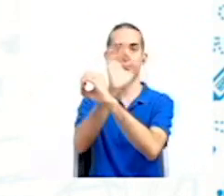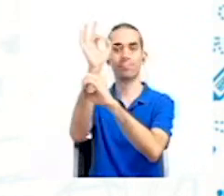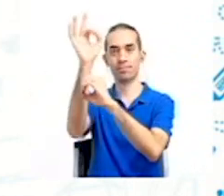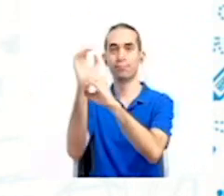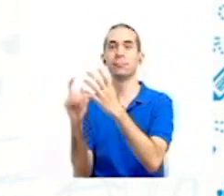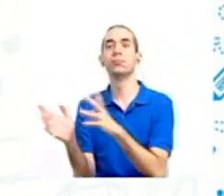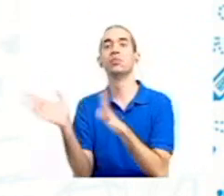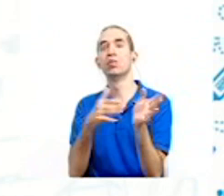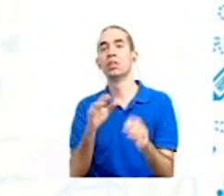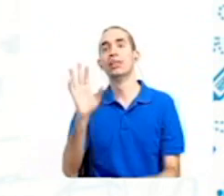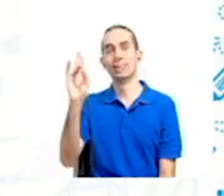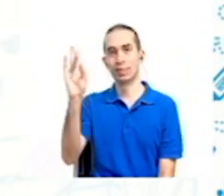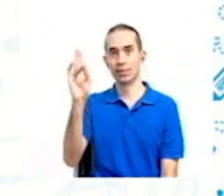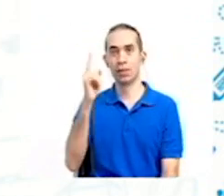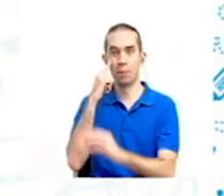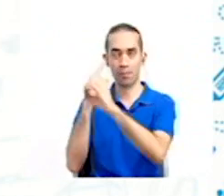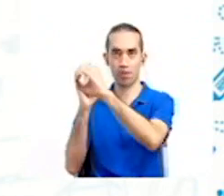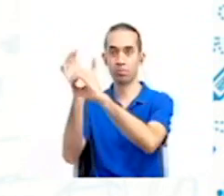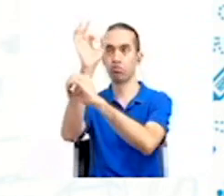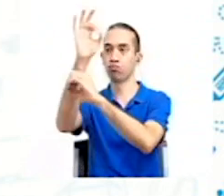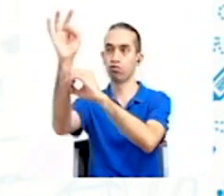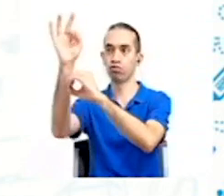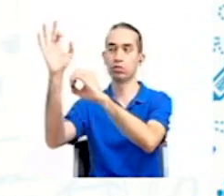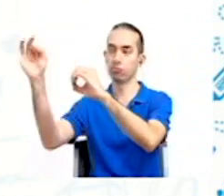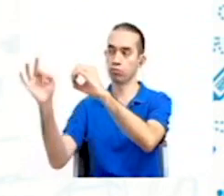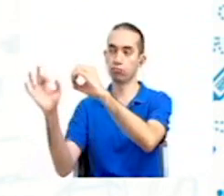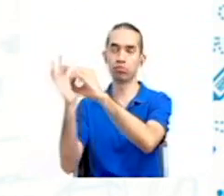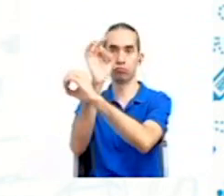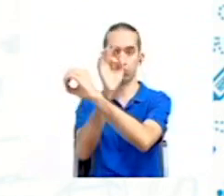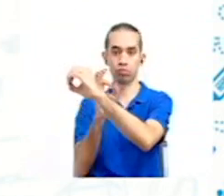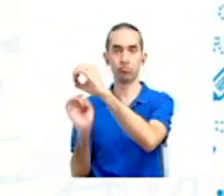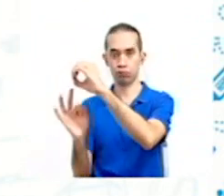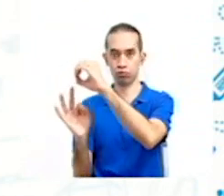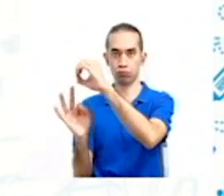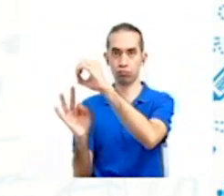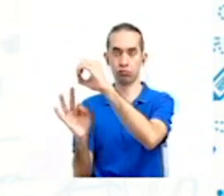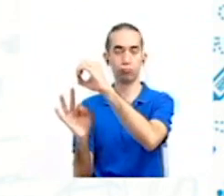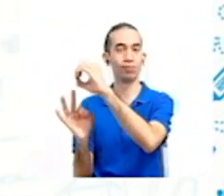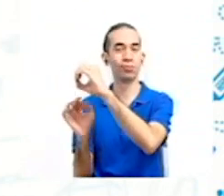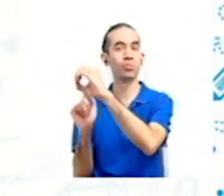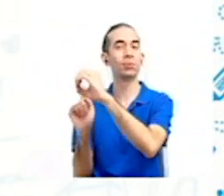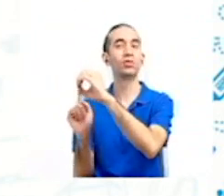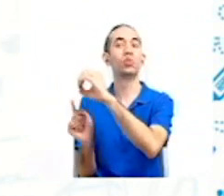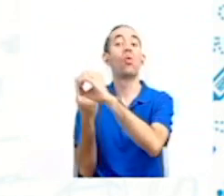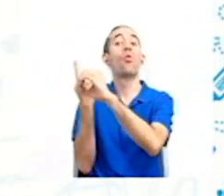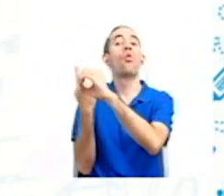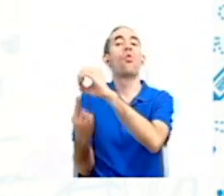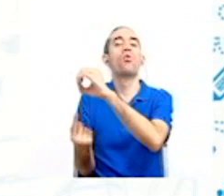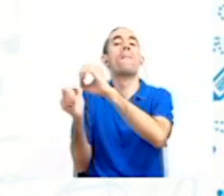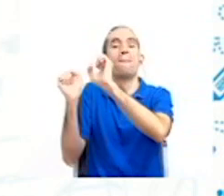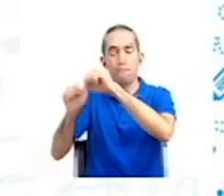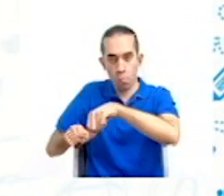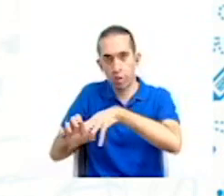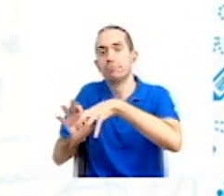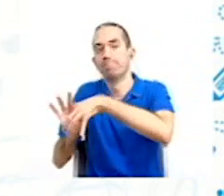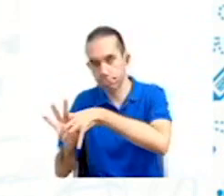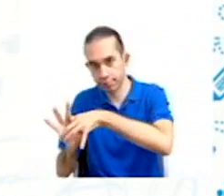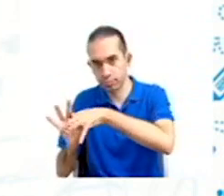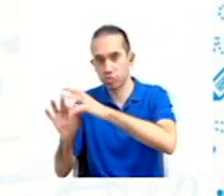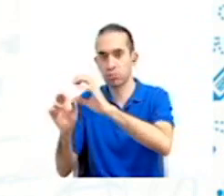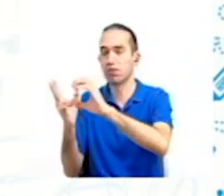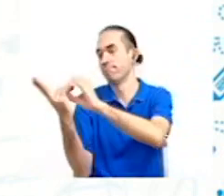Si es de la familia 7, va a tener 7 electrones de valencia y vean que solamente el que quedó solo yo lo puedo